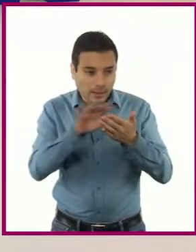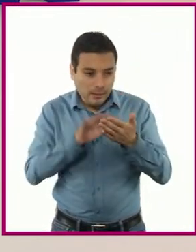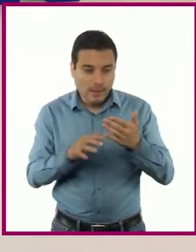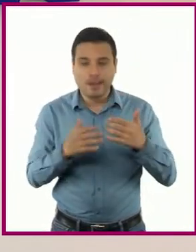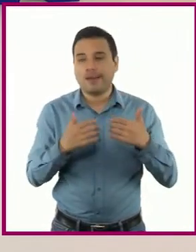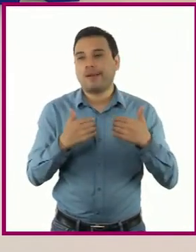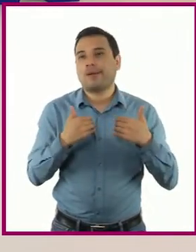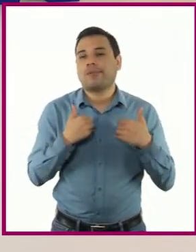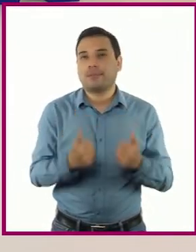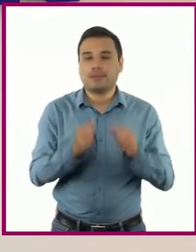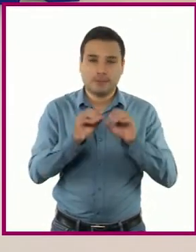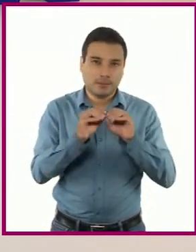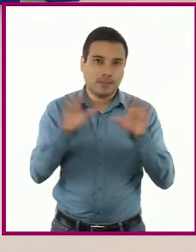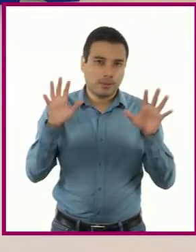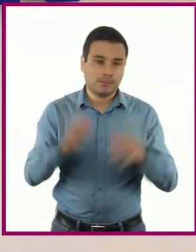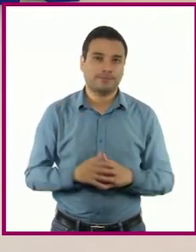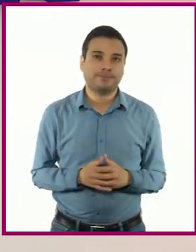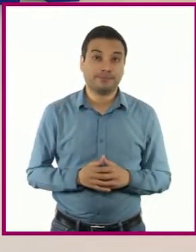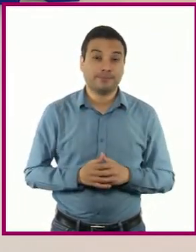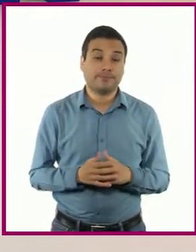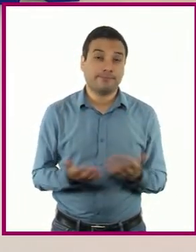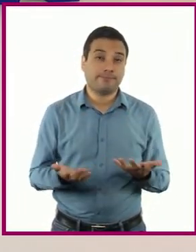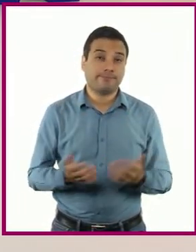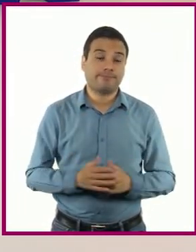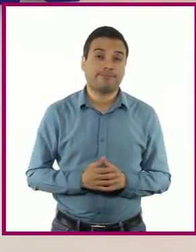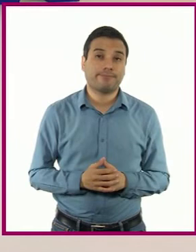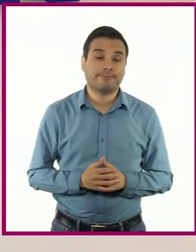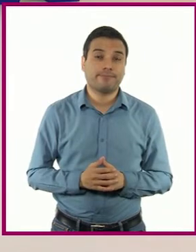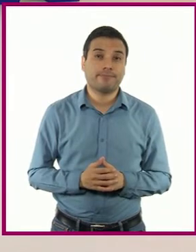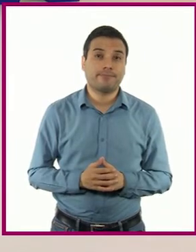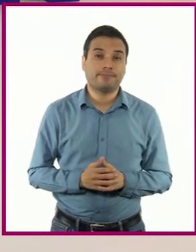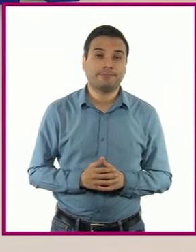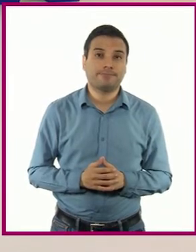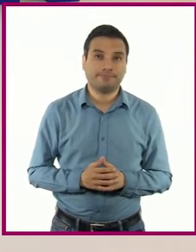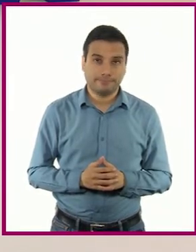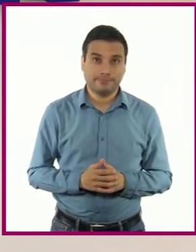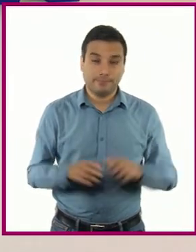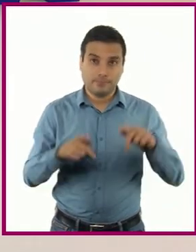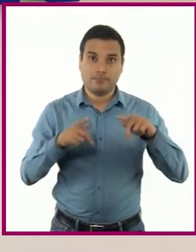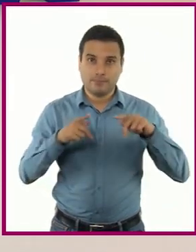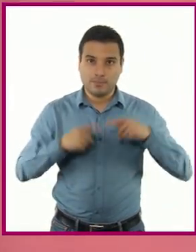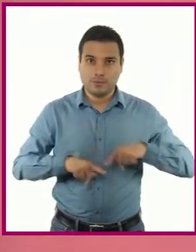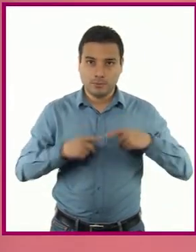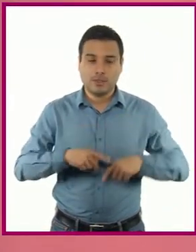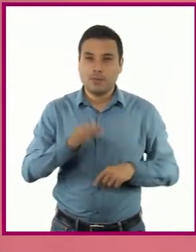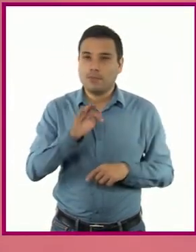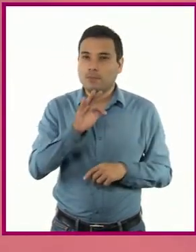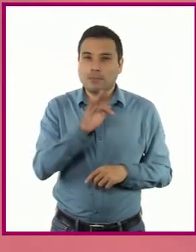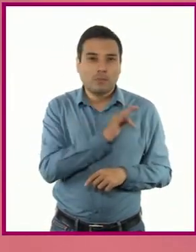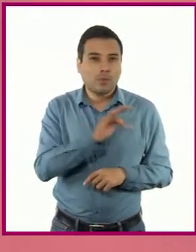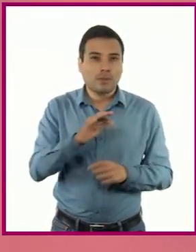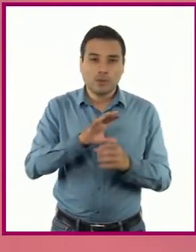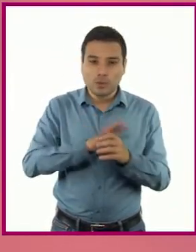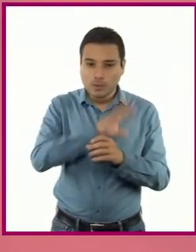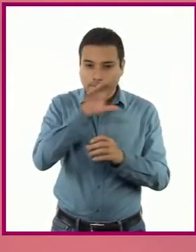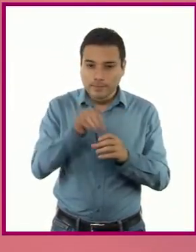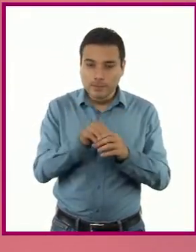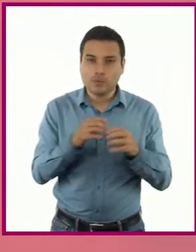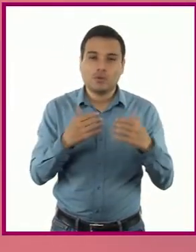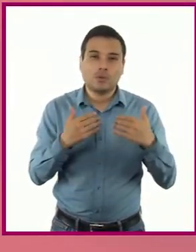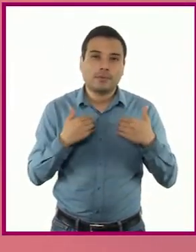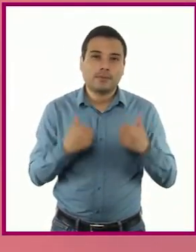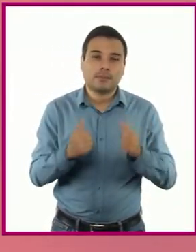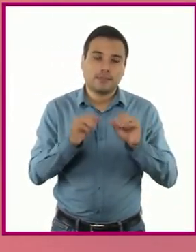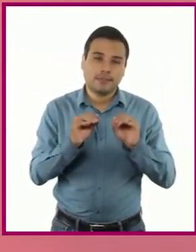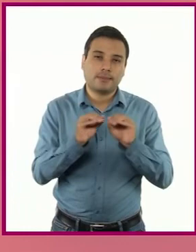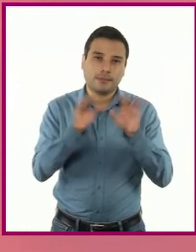posturas respecto a un tema, como para el lector, porque puede comprender con claridad lo que lee y la intención